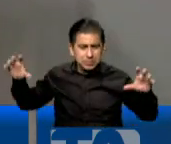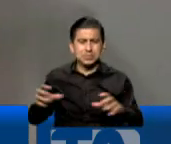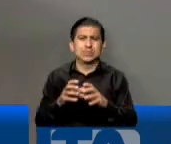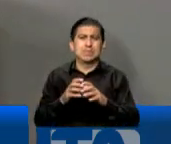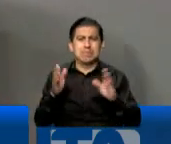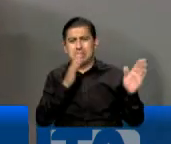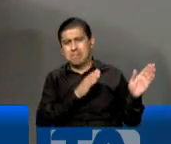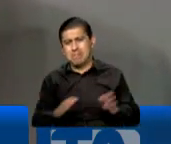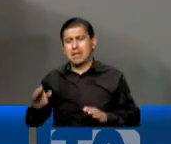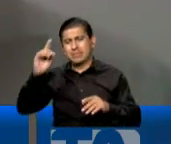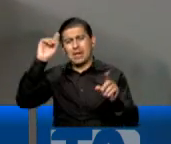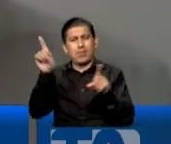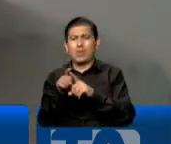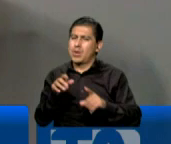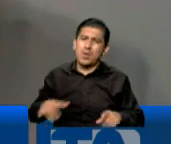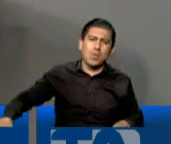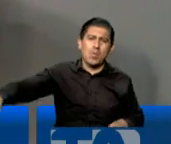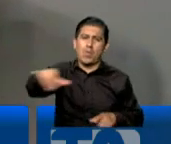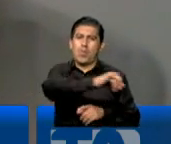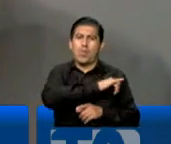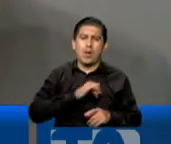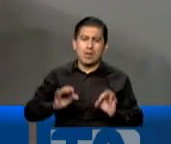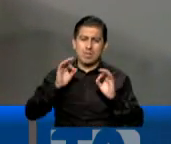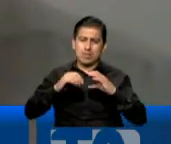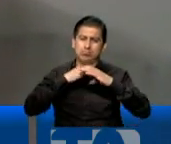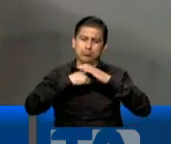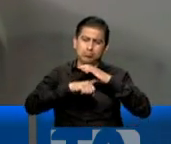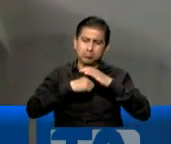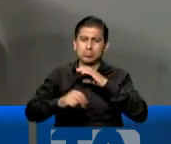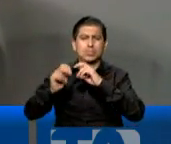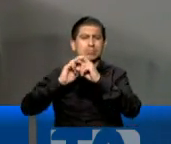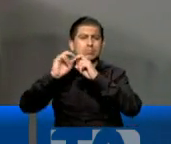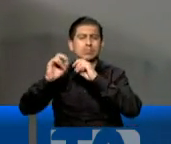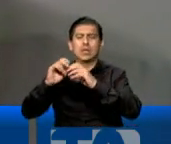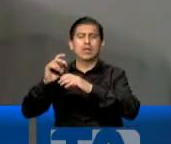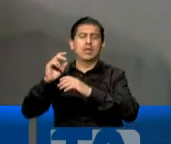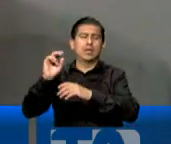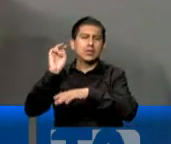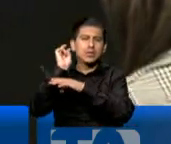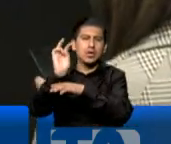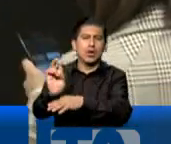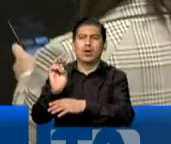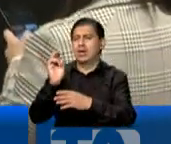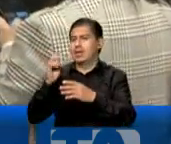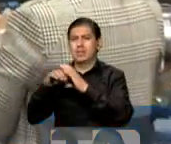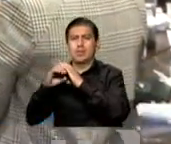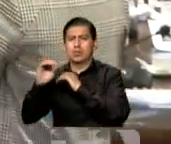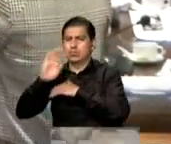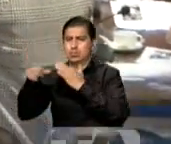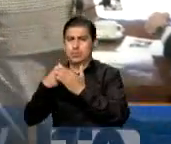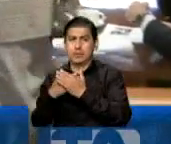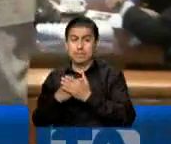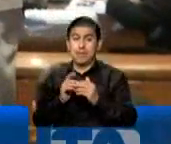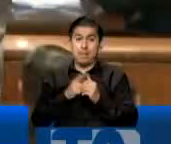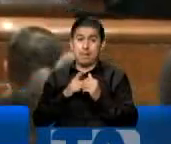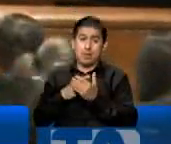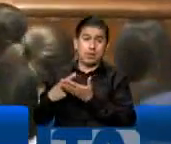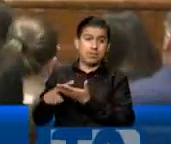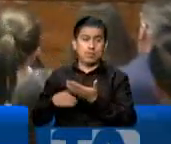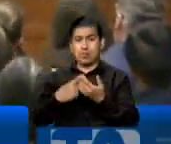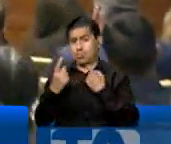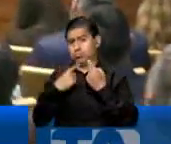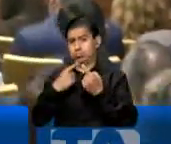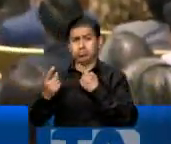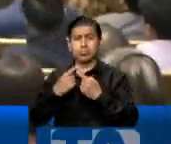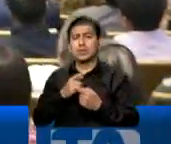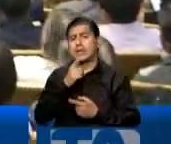un año o en 6 meses vamos a recién poder operativizar la integración total. Tras este primer debate, el proyecto queda en